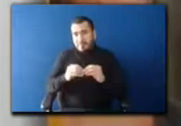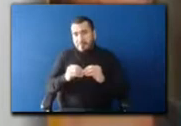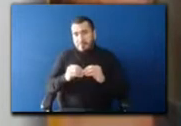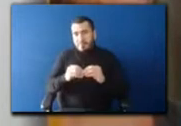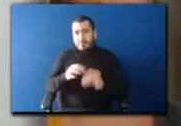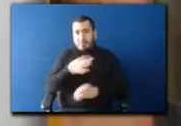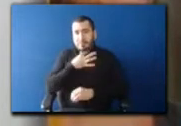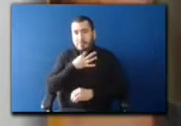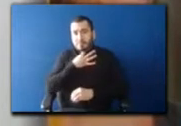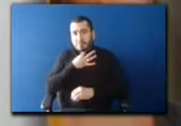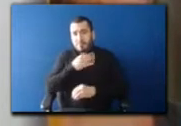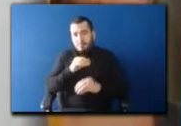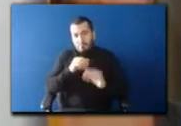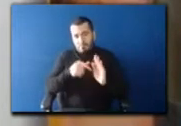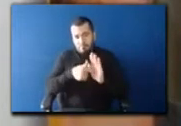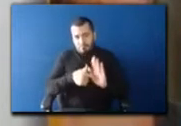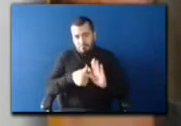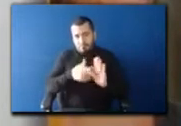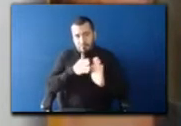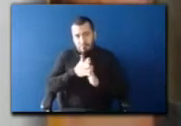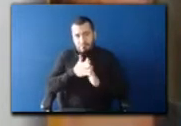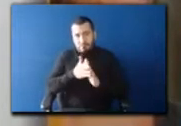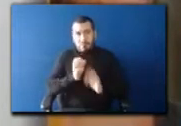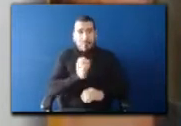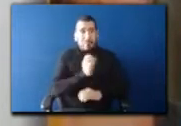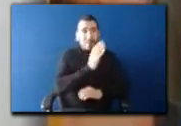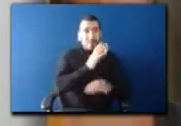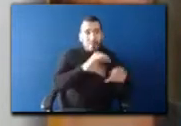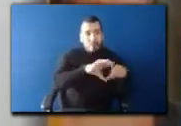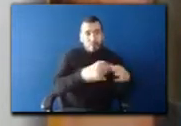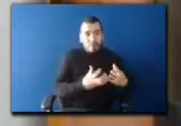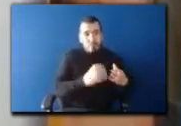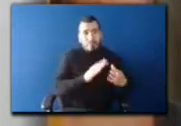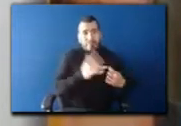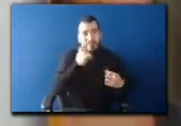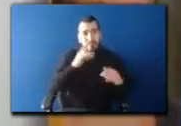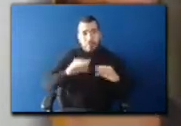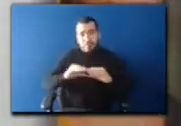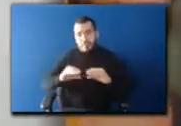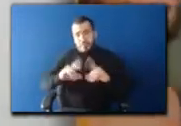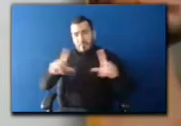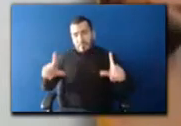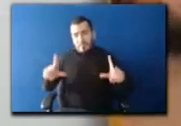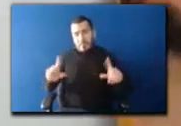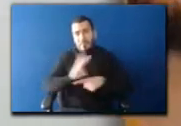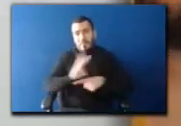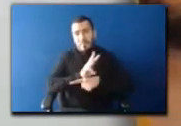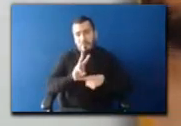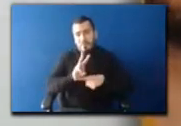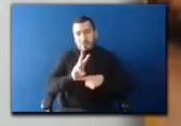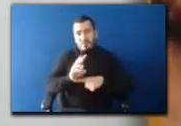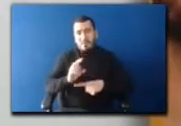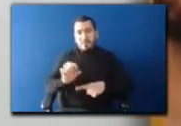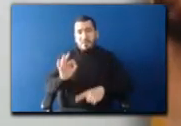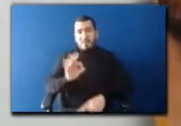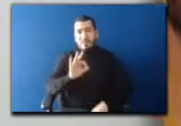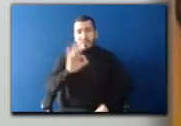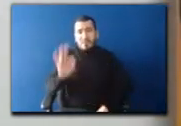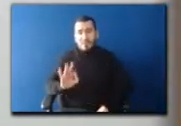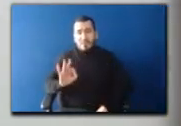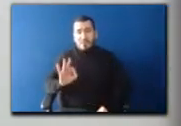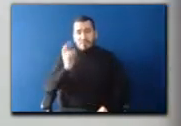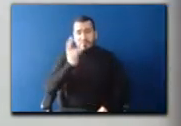La superintendencia desarrolló con el Banco Mundial una plataforma en su página web que es un simulador de tarifas. Y usted